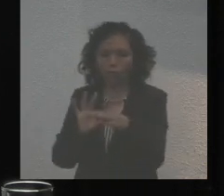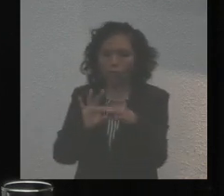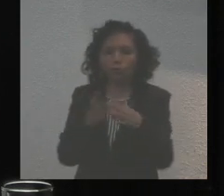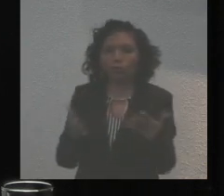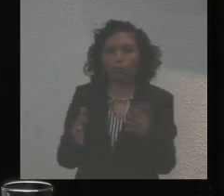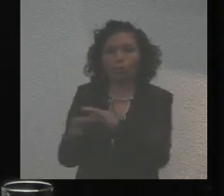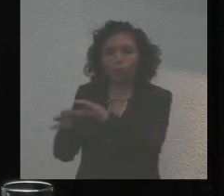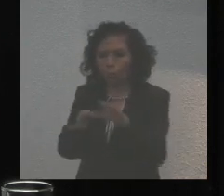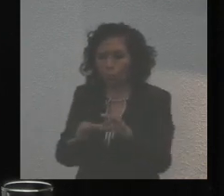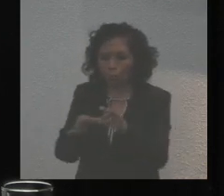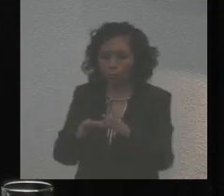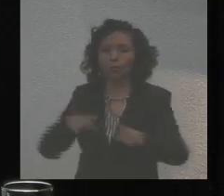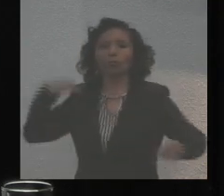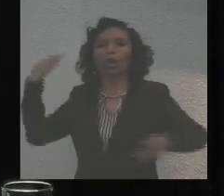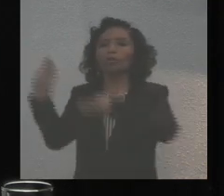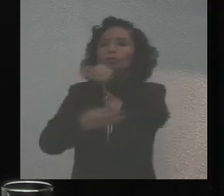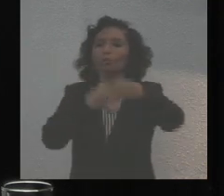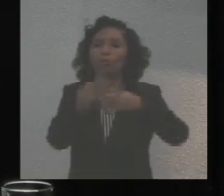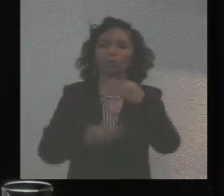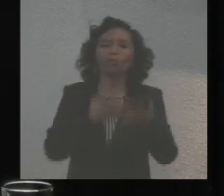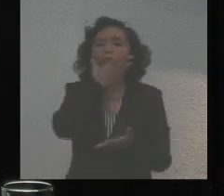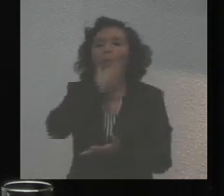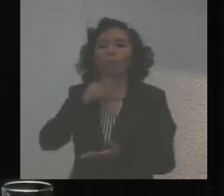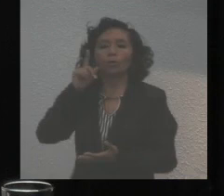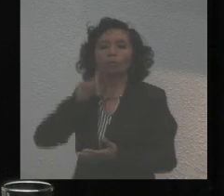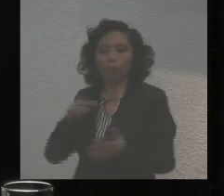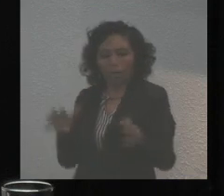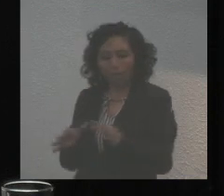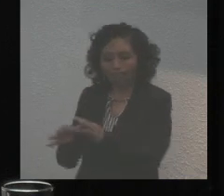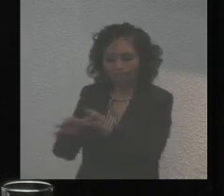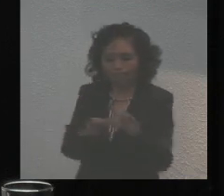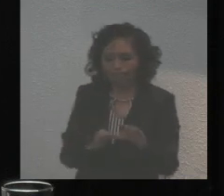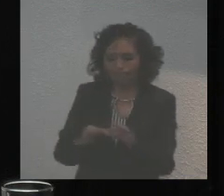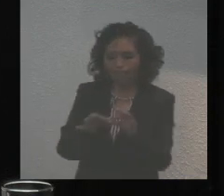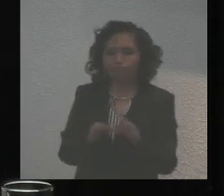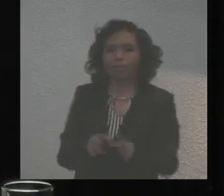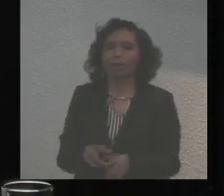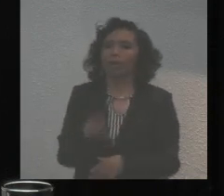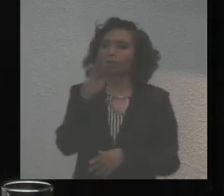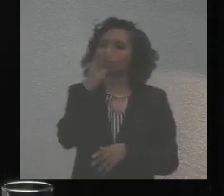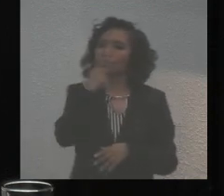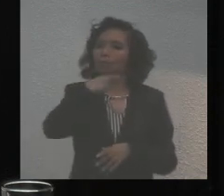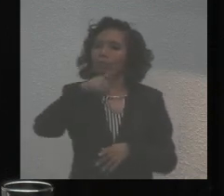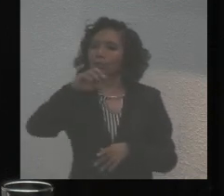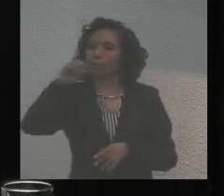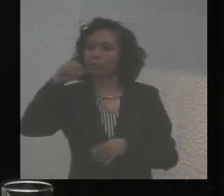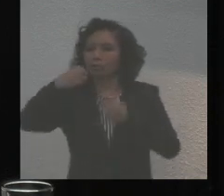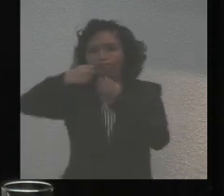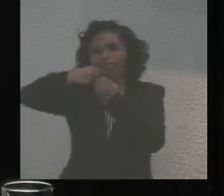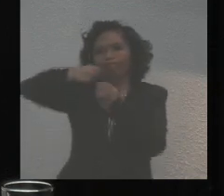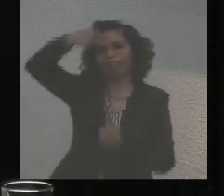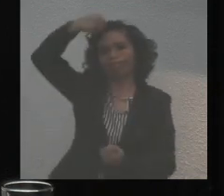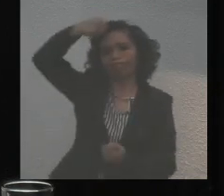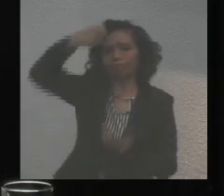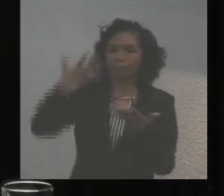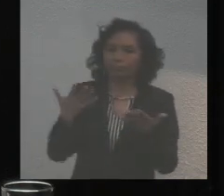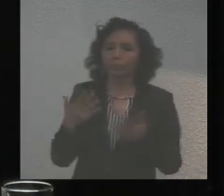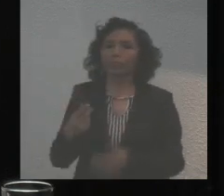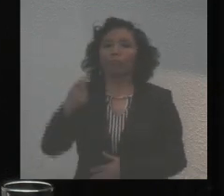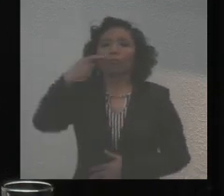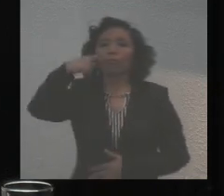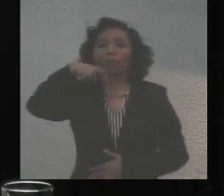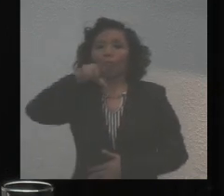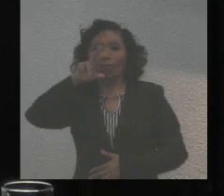junto a todas y todos un tejido institucional para los dos Quintana Roo que se habían separado. El Quintana